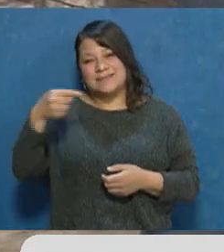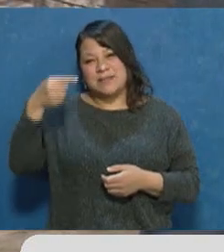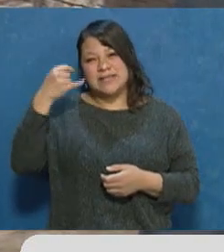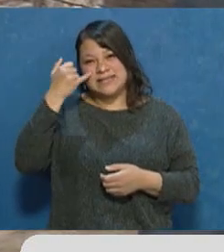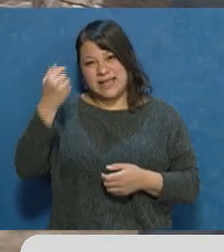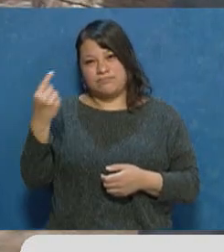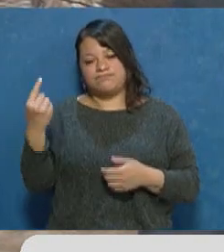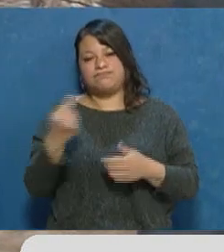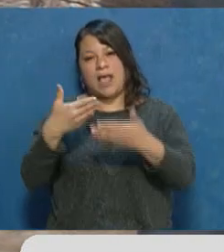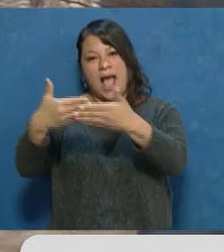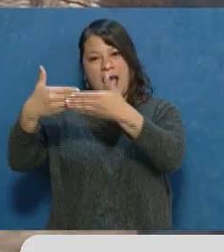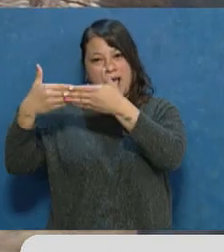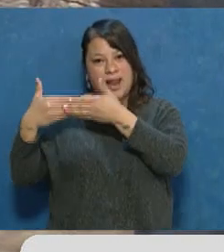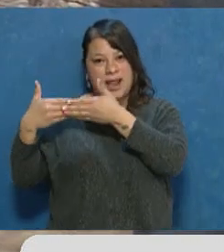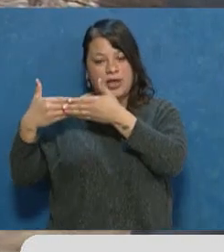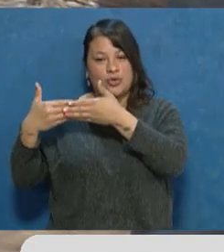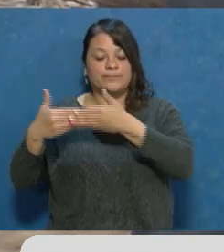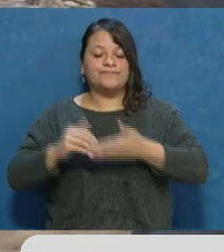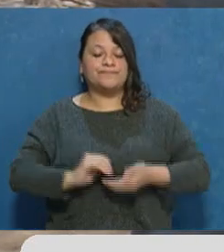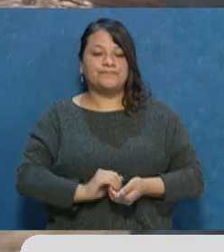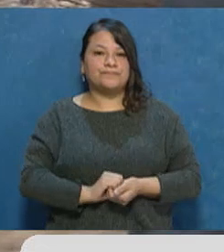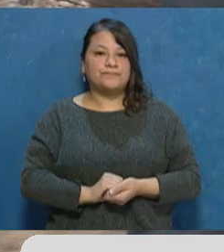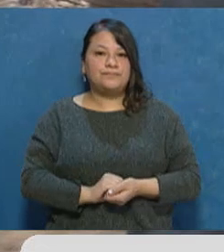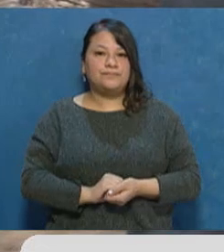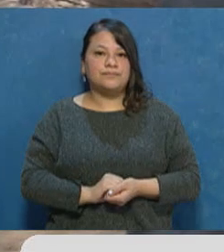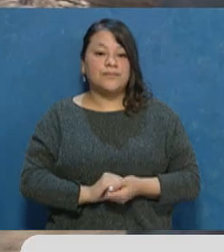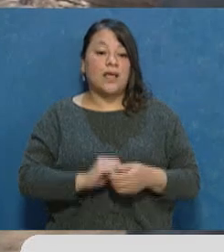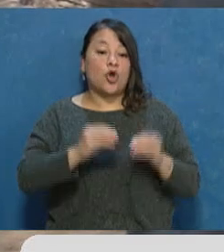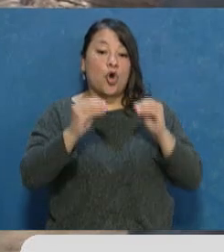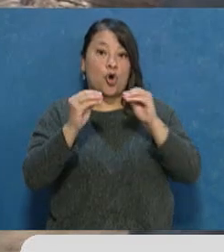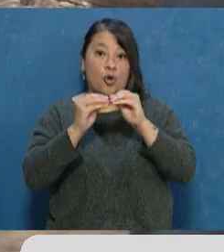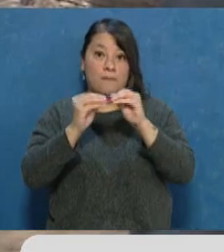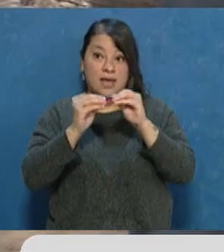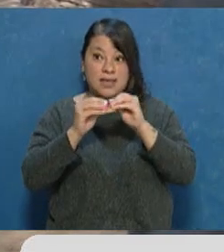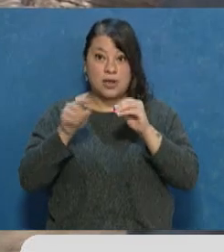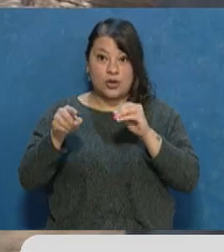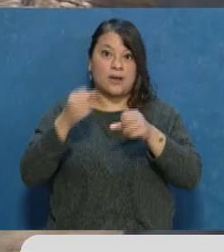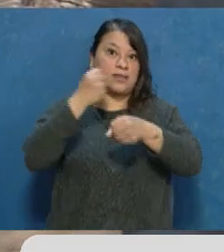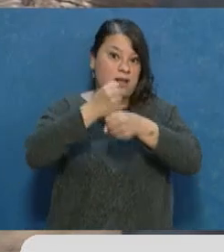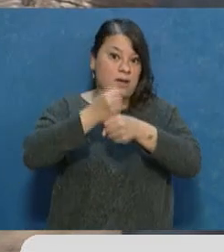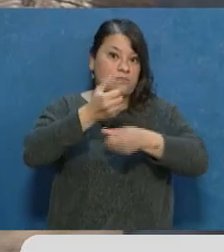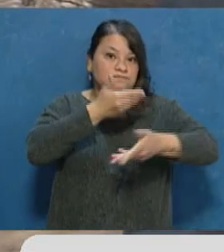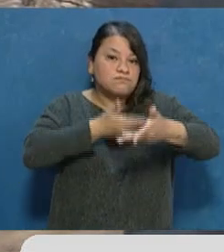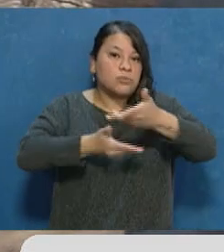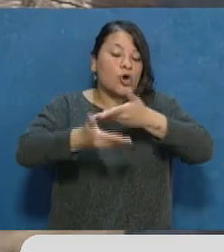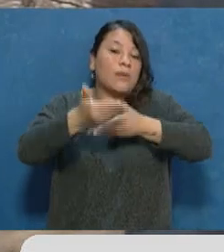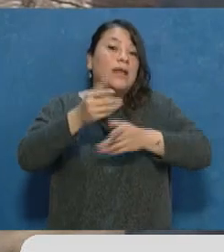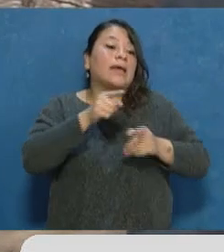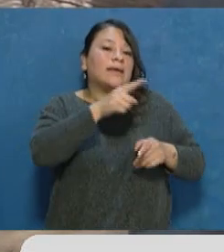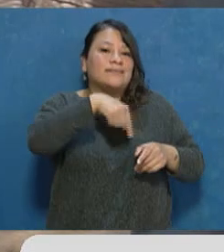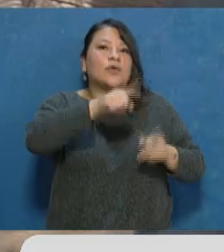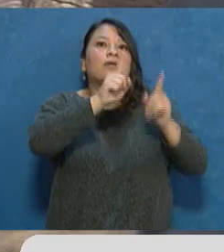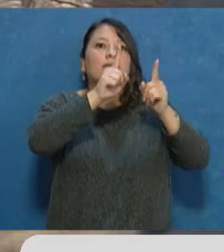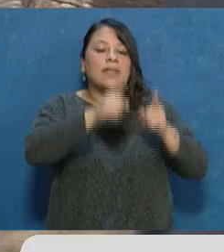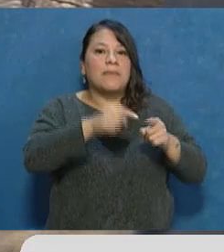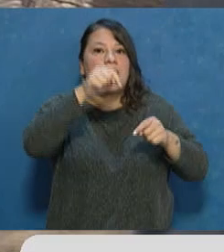pasada. Bueno, no obstante ello, hay algunos efectivos que compartieron esa guardia, así que también están